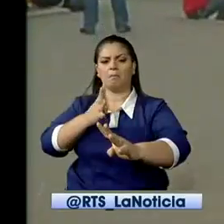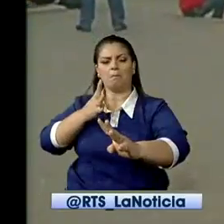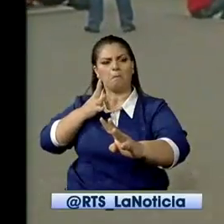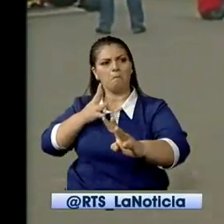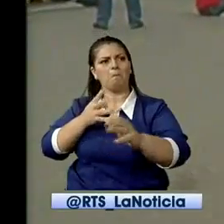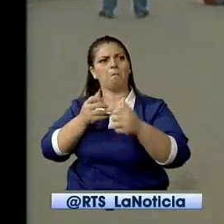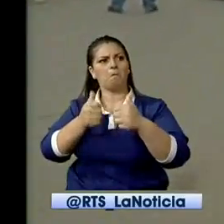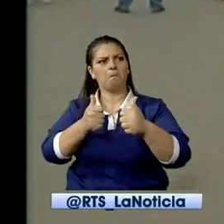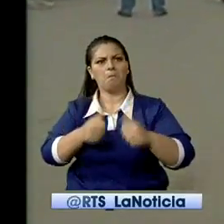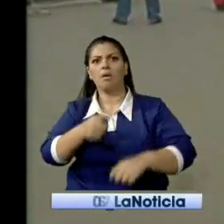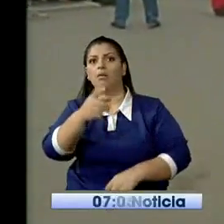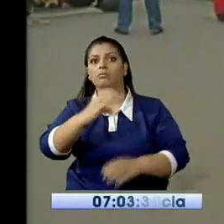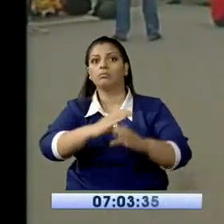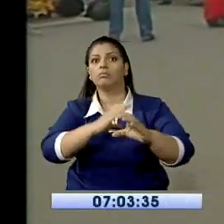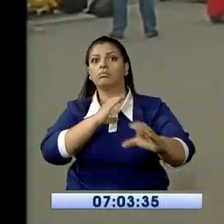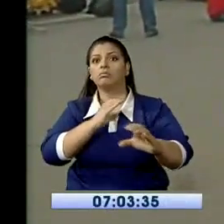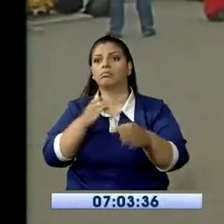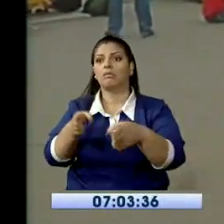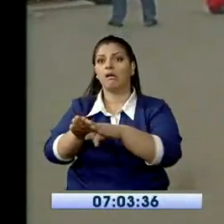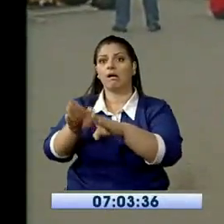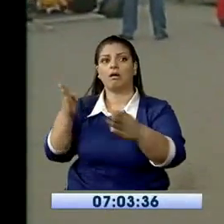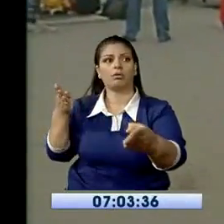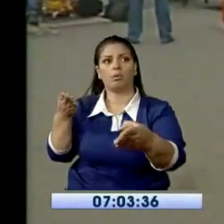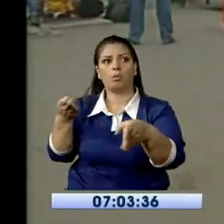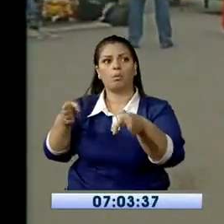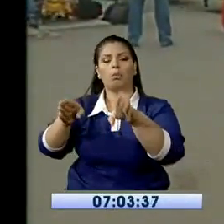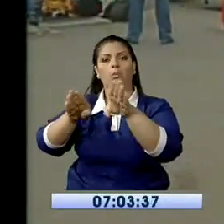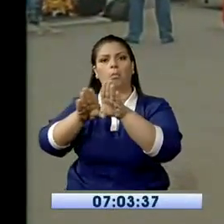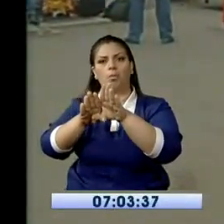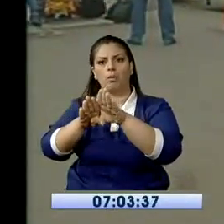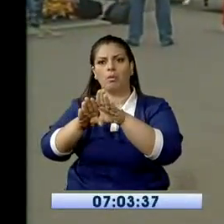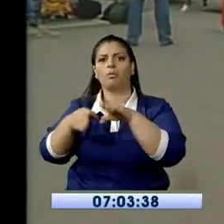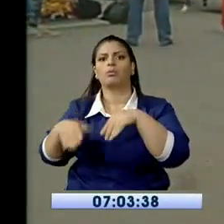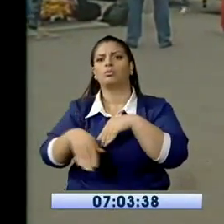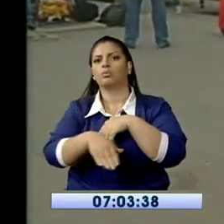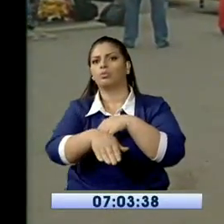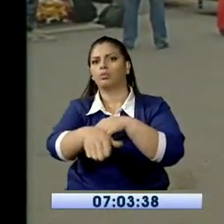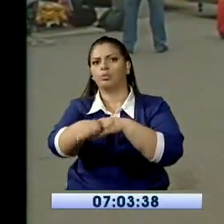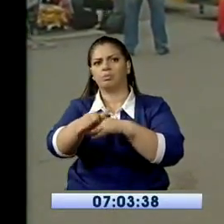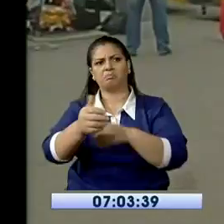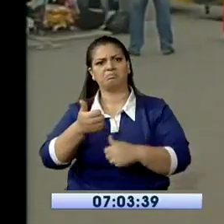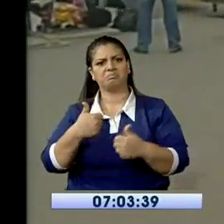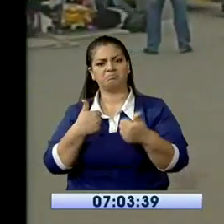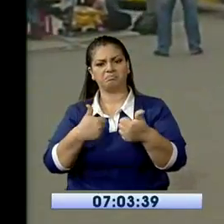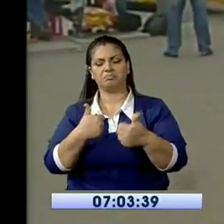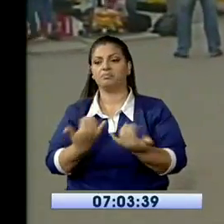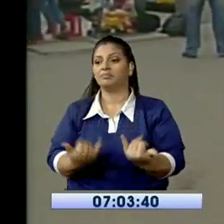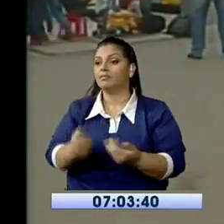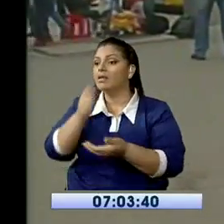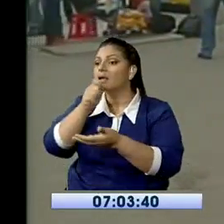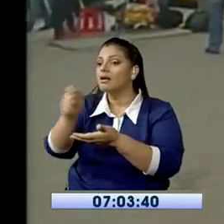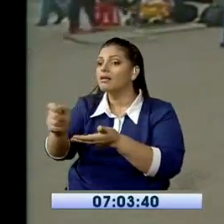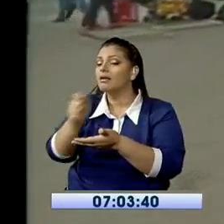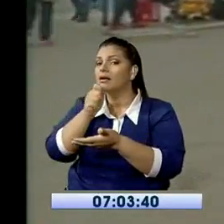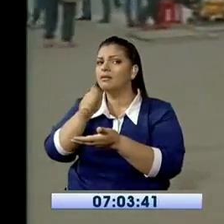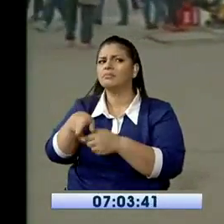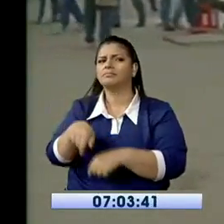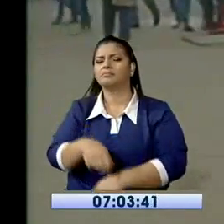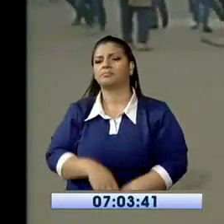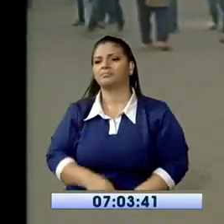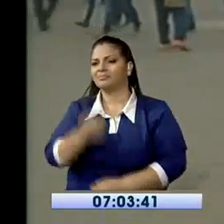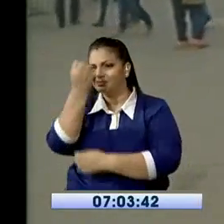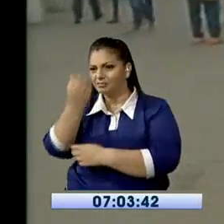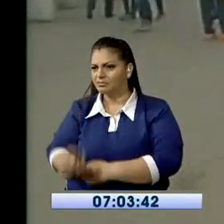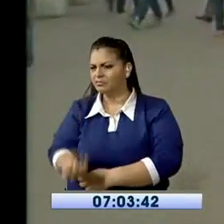dialogar entonces con los usuarios para conocer un poco más de lo que ellos opinan respecto a este servicio. Caballero, muy buenos días.